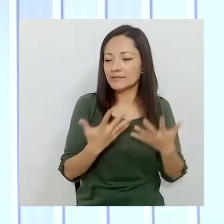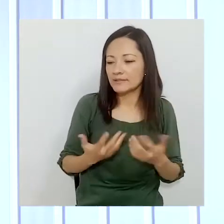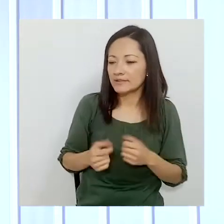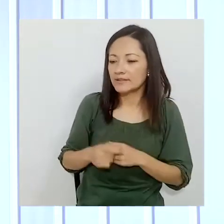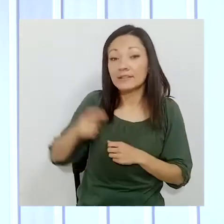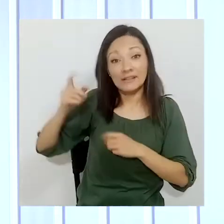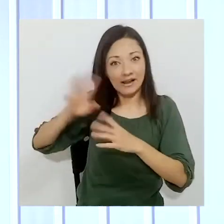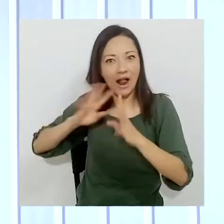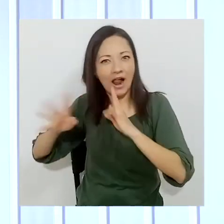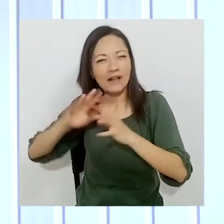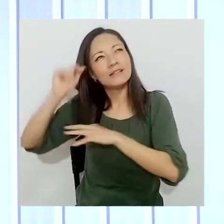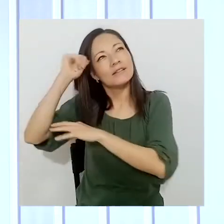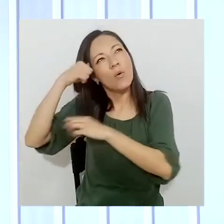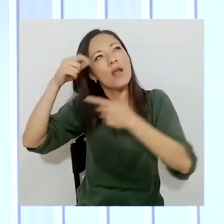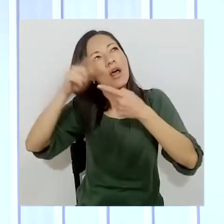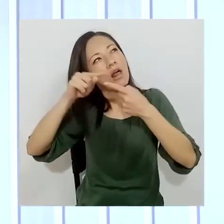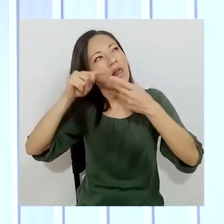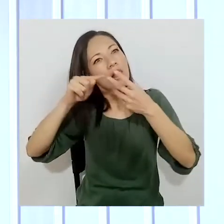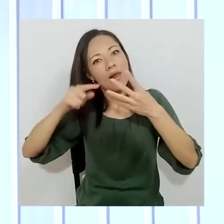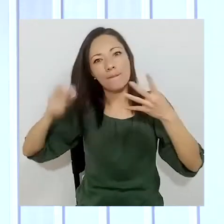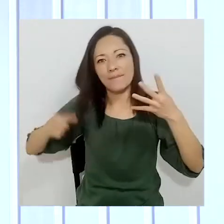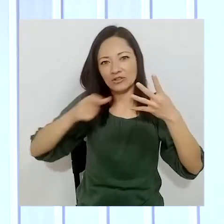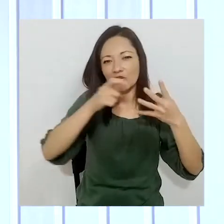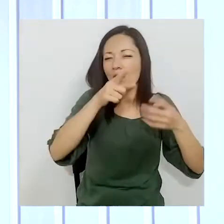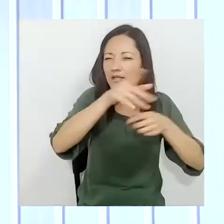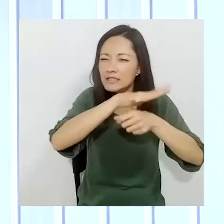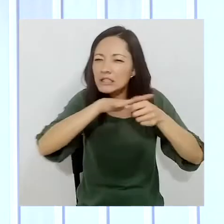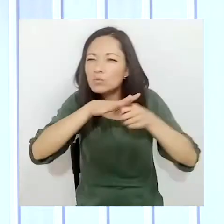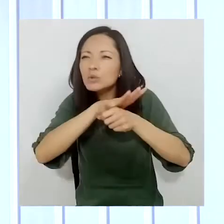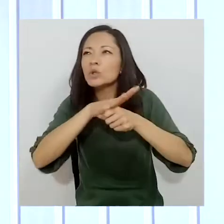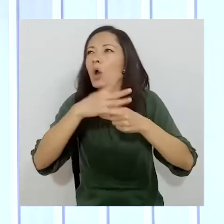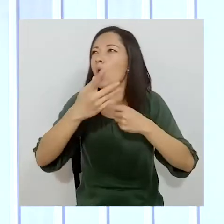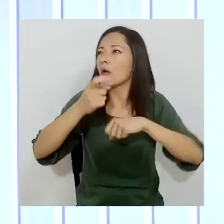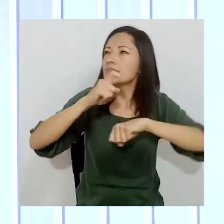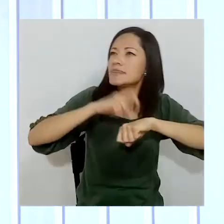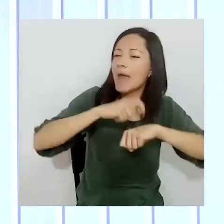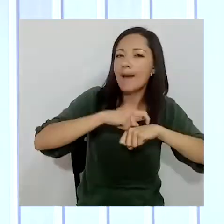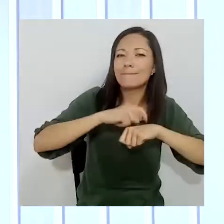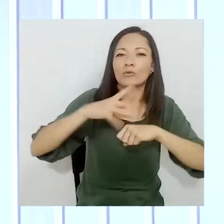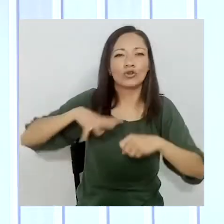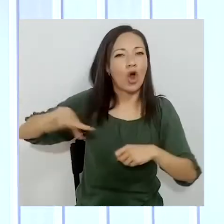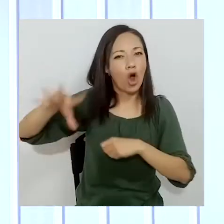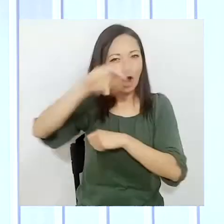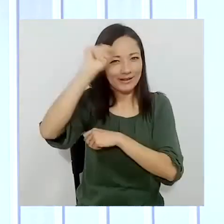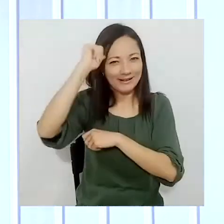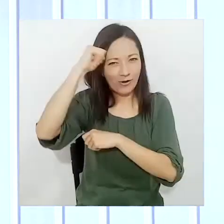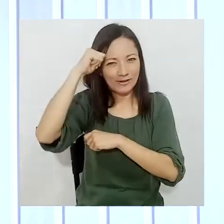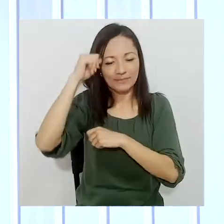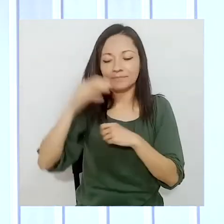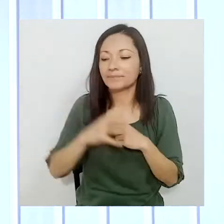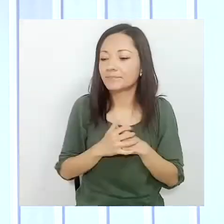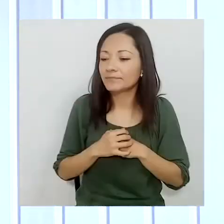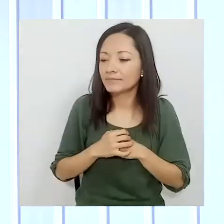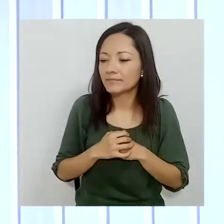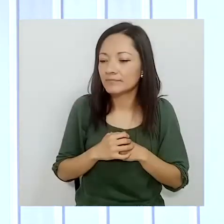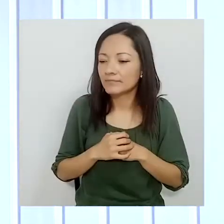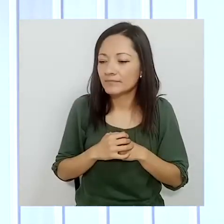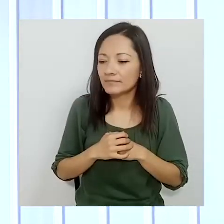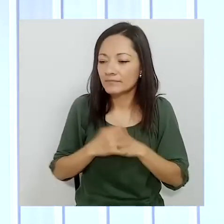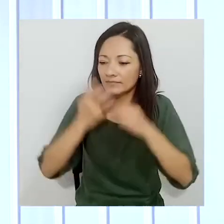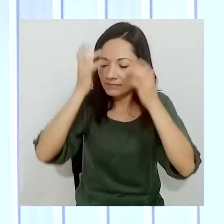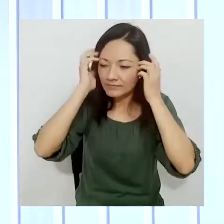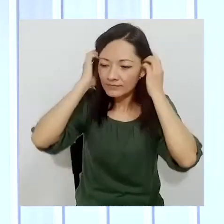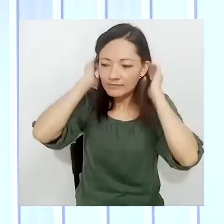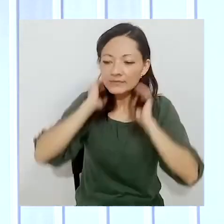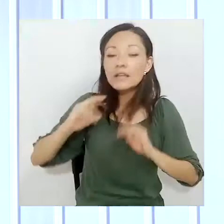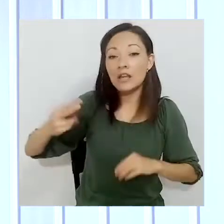buenas? Y entonces nos pusimos a recordar con toda la familia momentos, circunstancias. Obviamente nosotros tenemos esa esencia